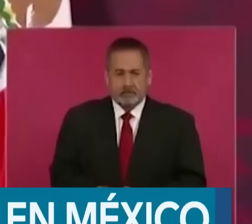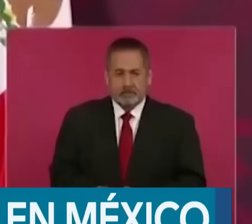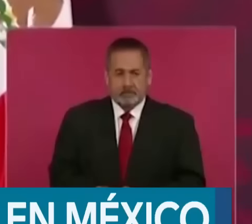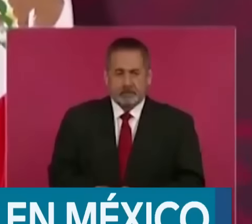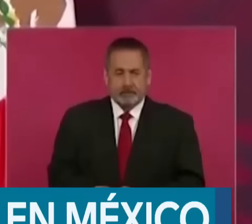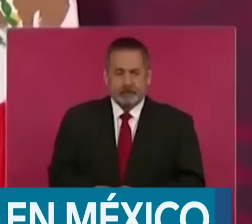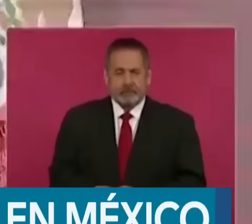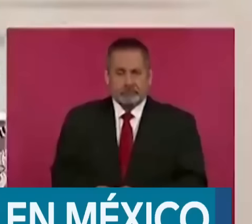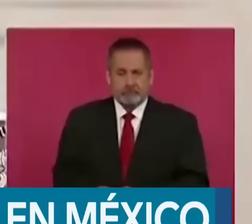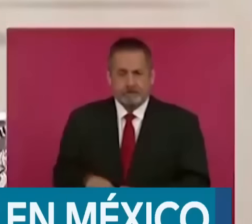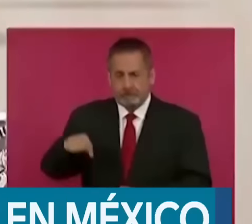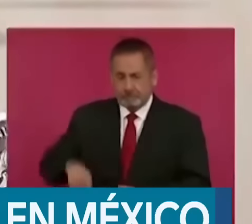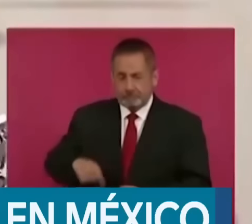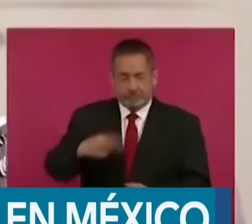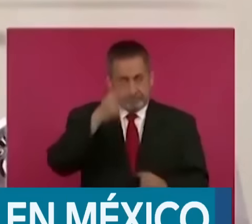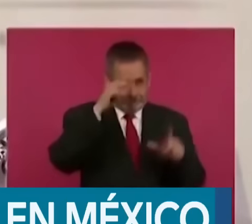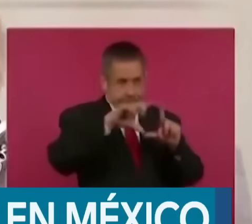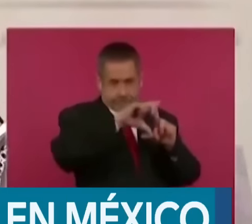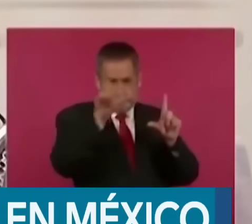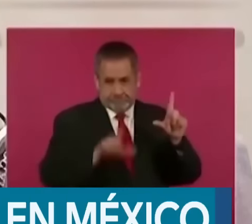Pasan por México